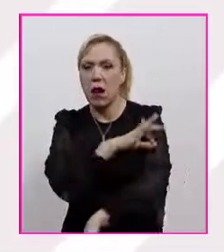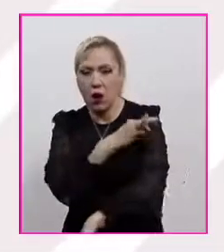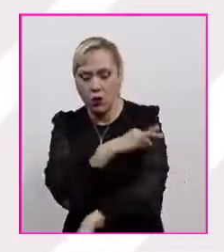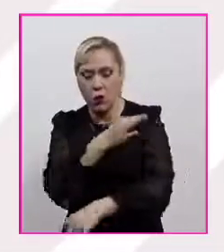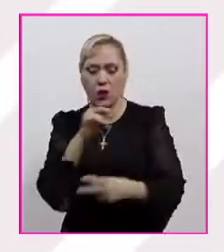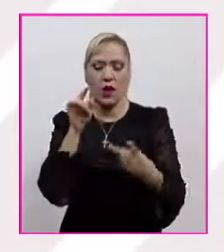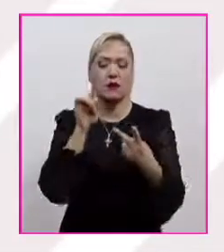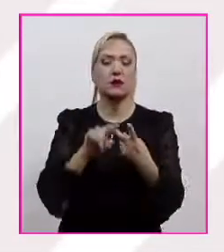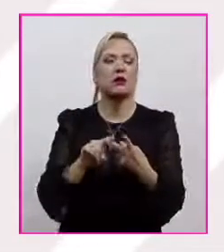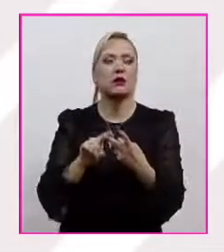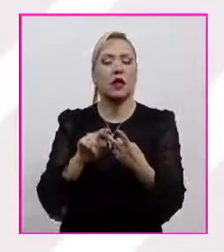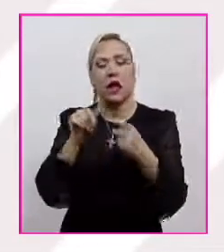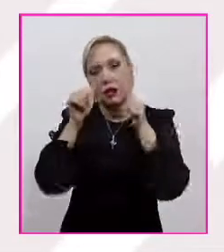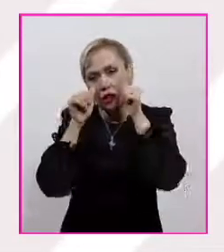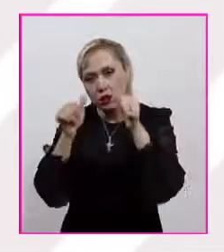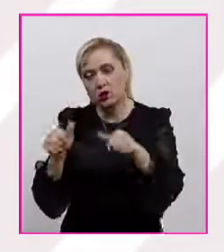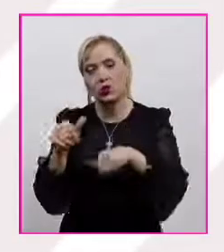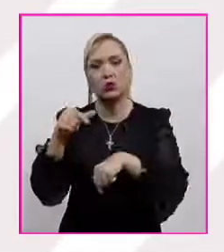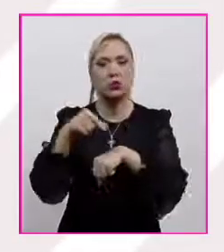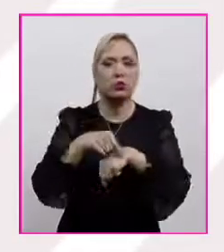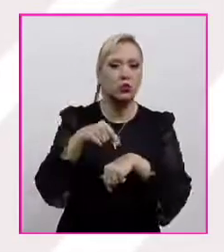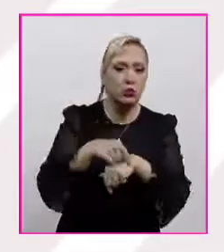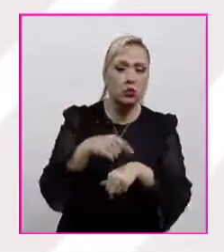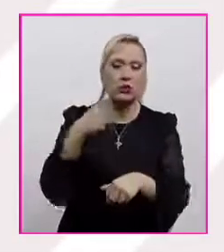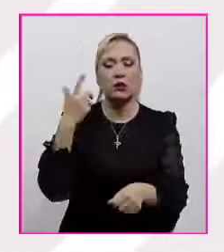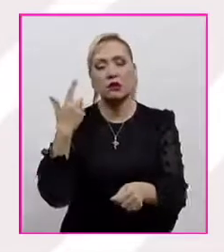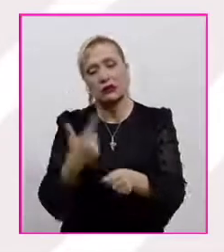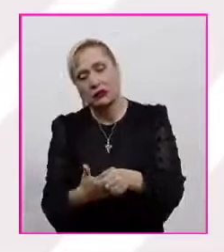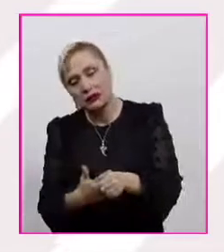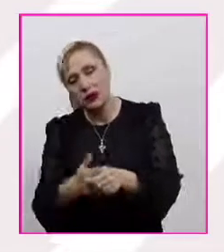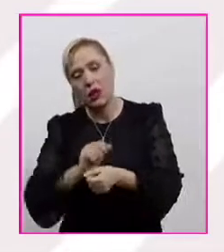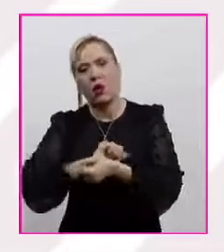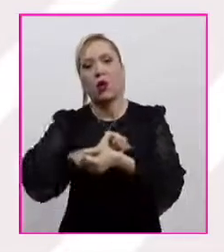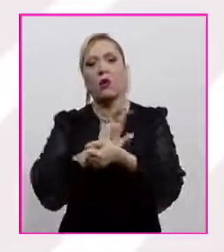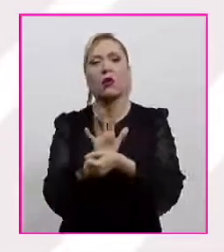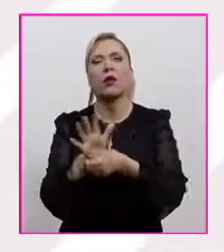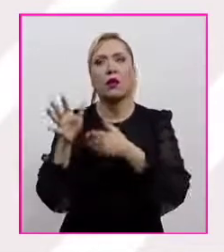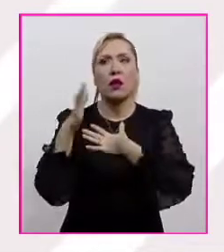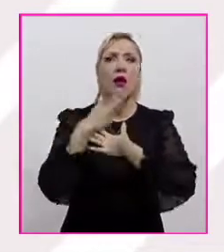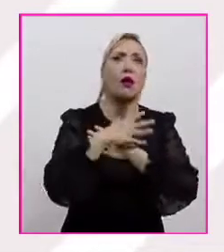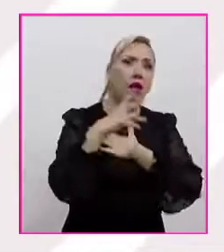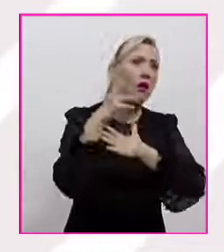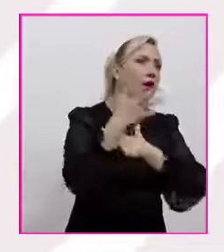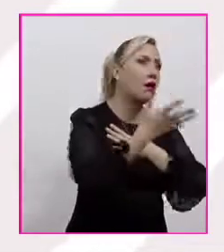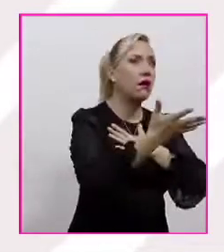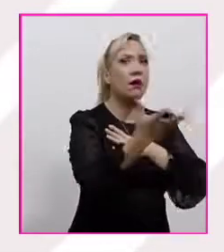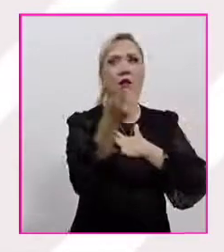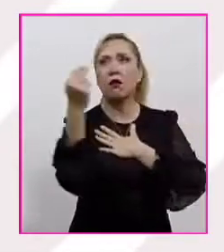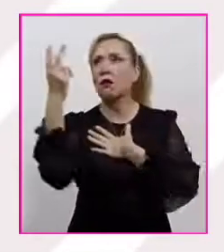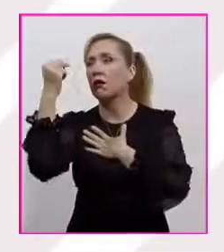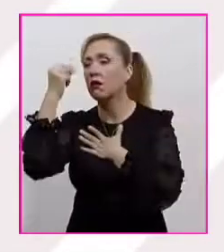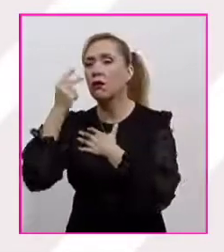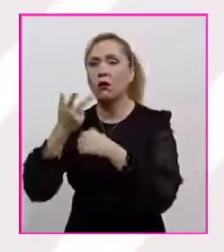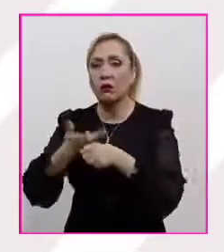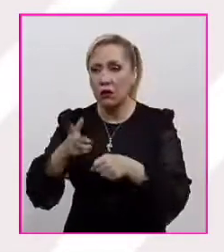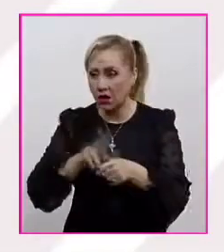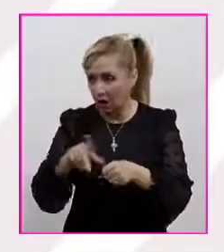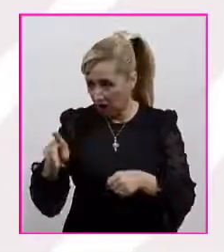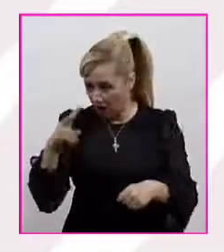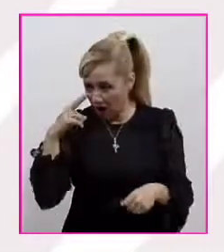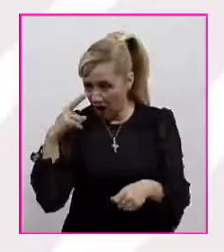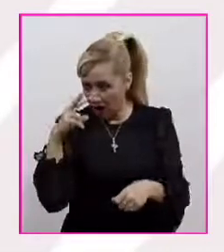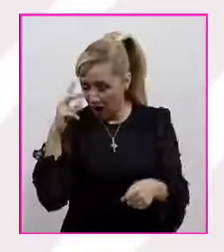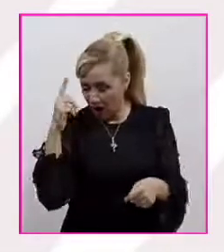sino también personas que se hayan enfermado por COVID y que no hayan querido ser atendidas por esta razón.